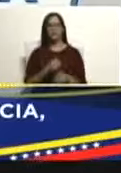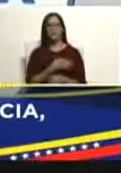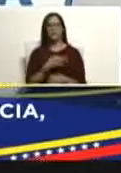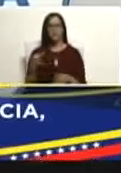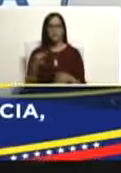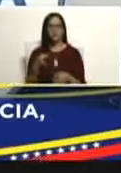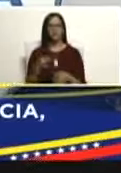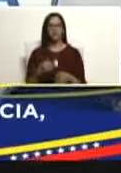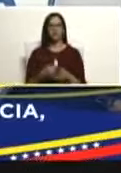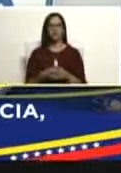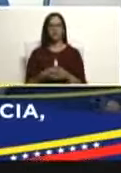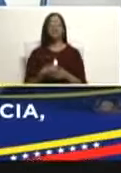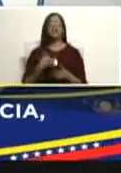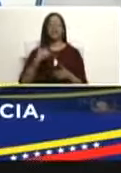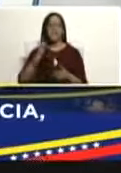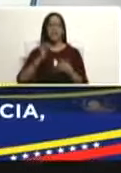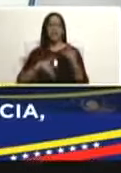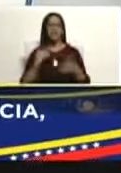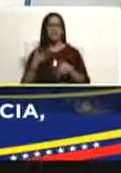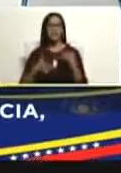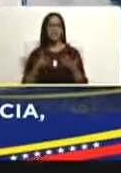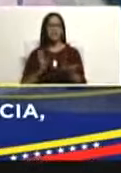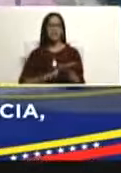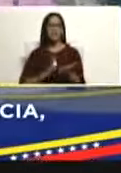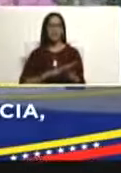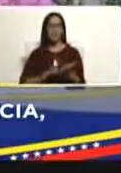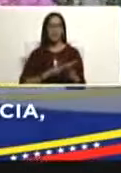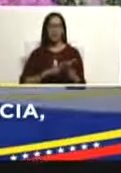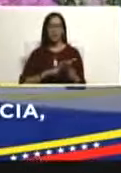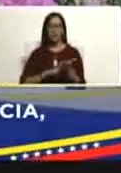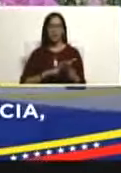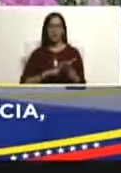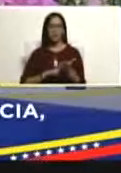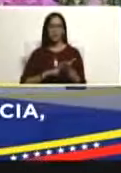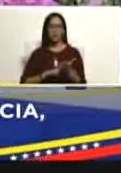Y hay que sentirse, de verdad,